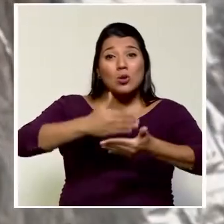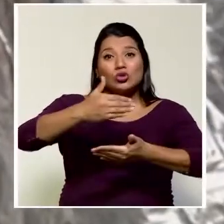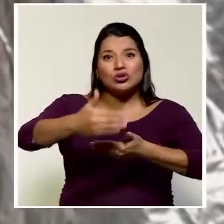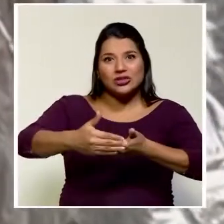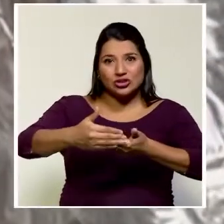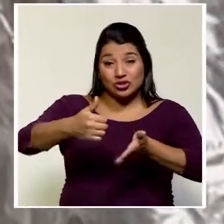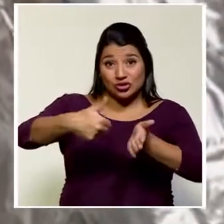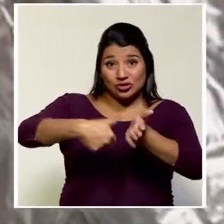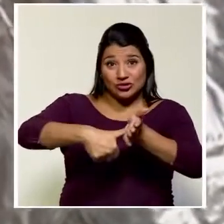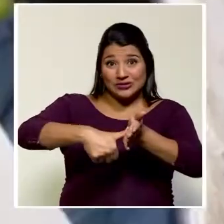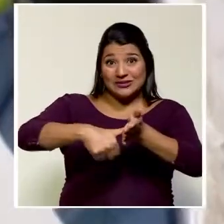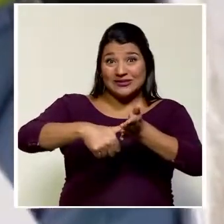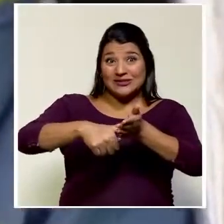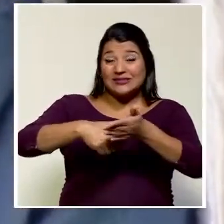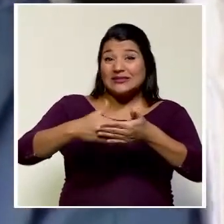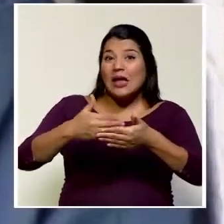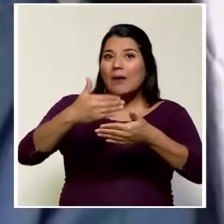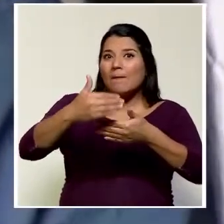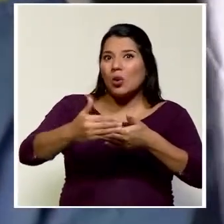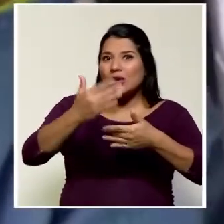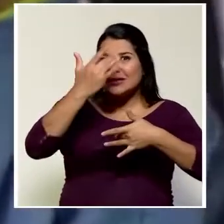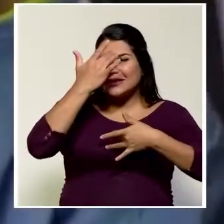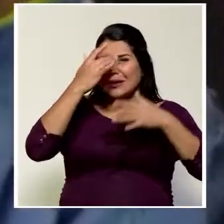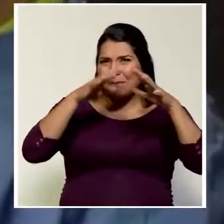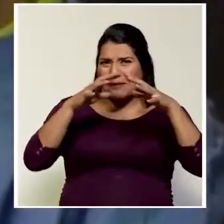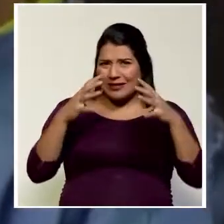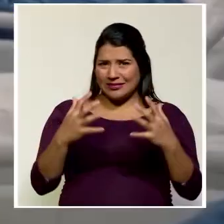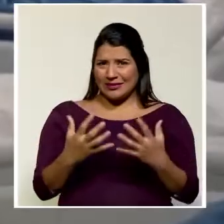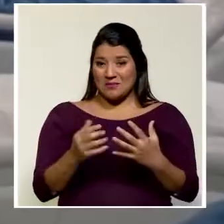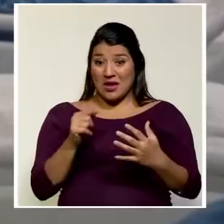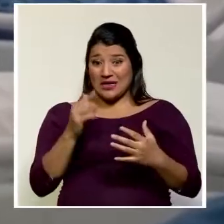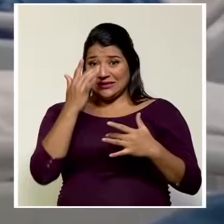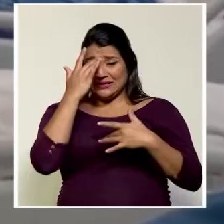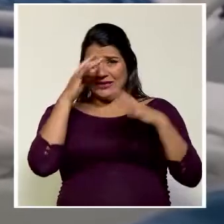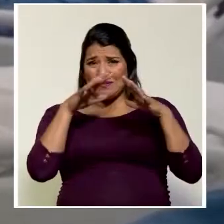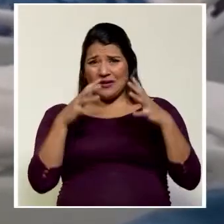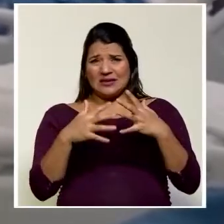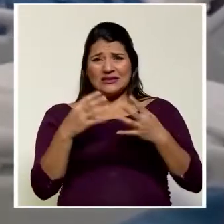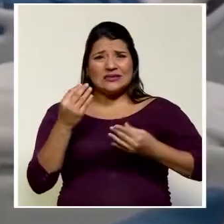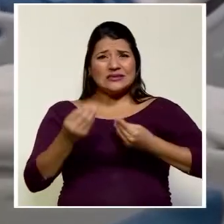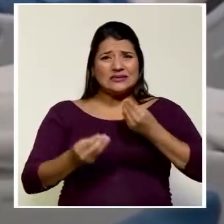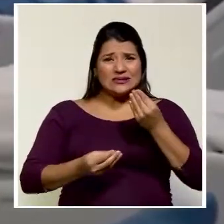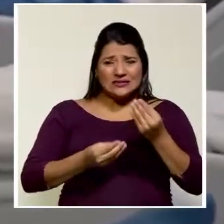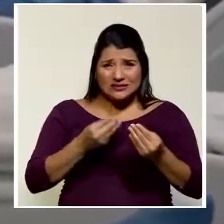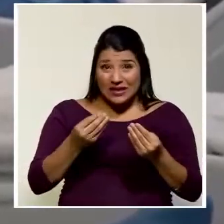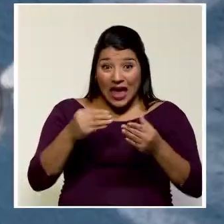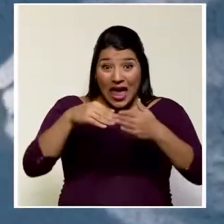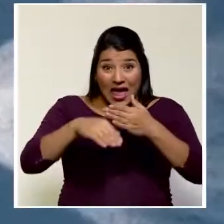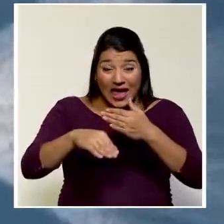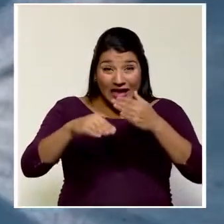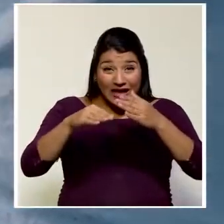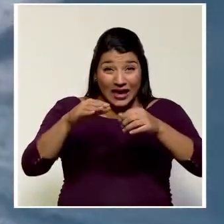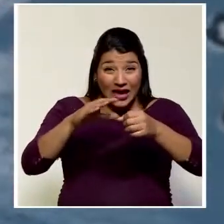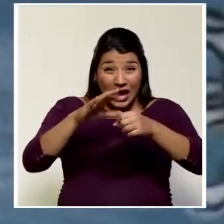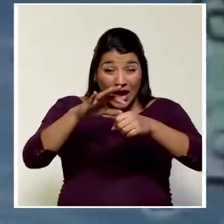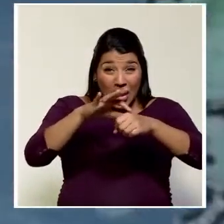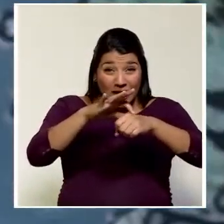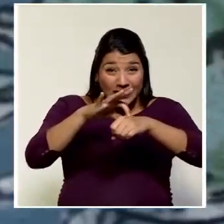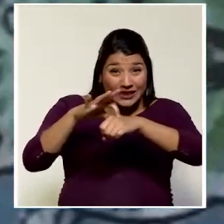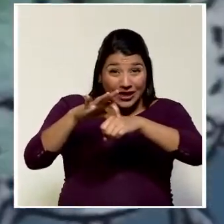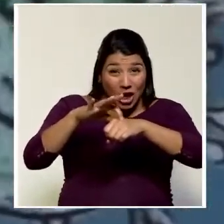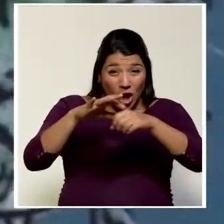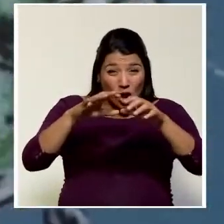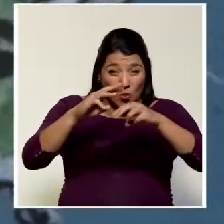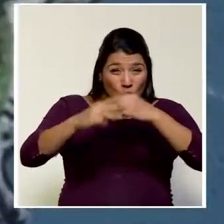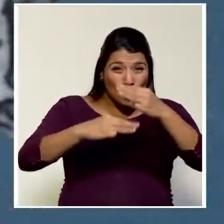una pandemia que lanzó al mundo entero a una profunda recesión económica y social. Los niveles de